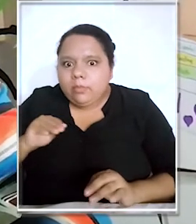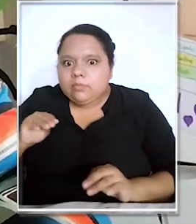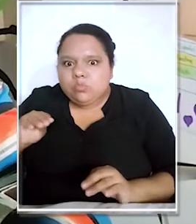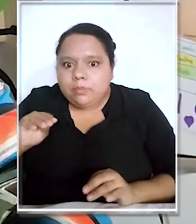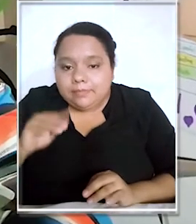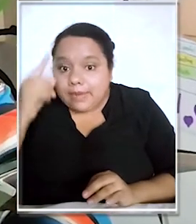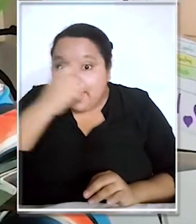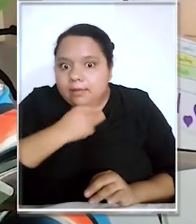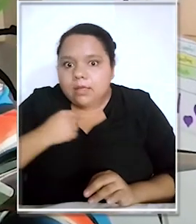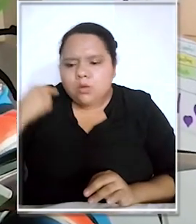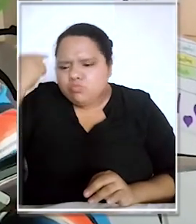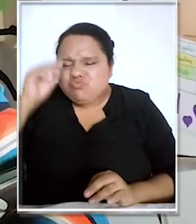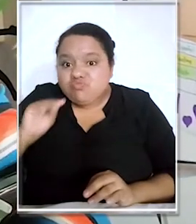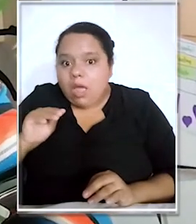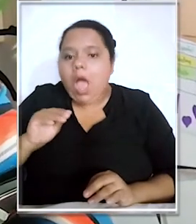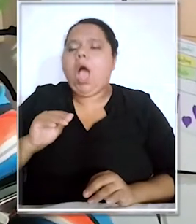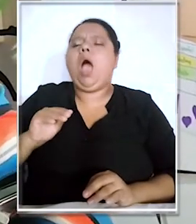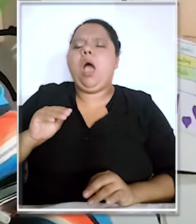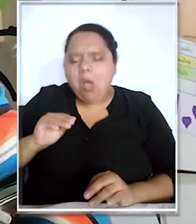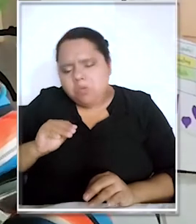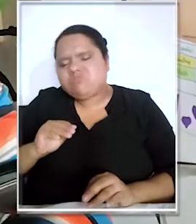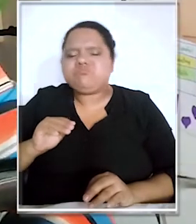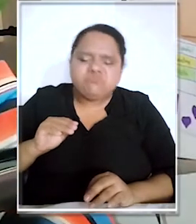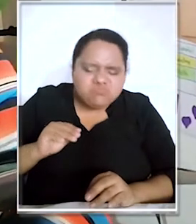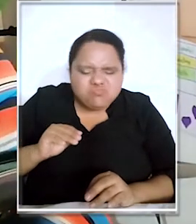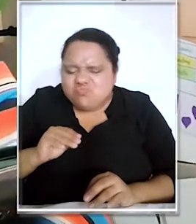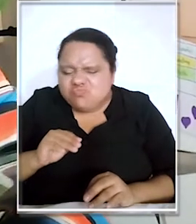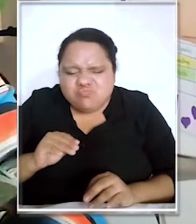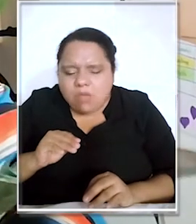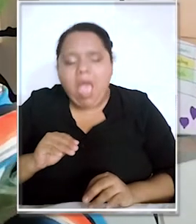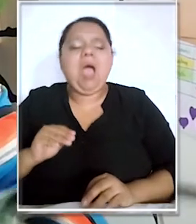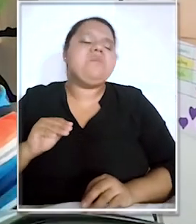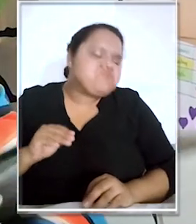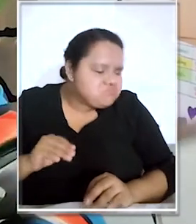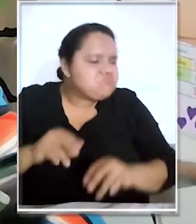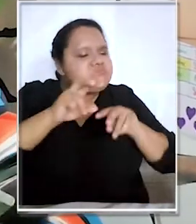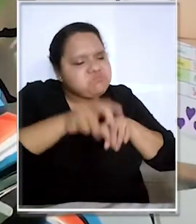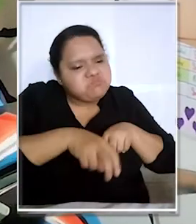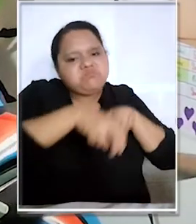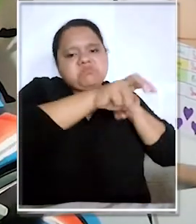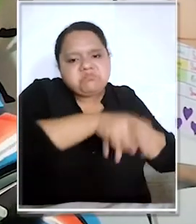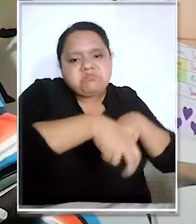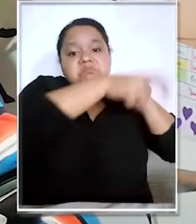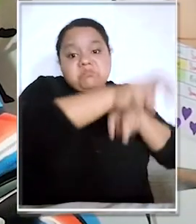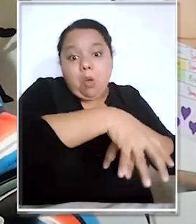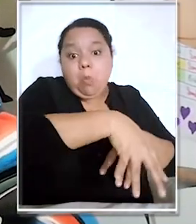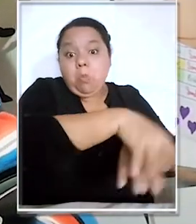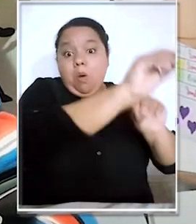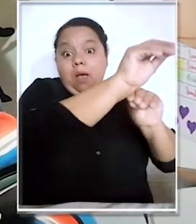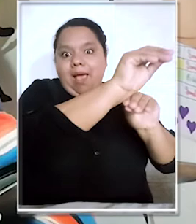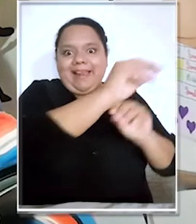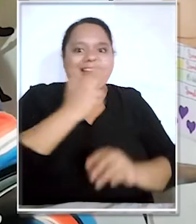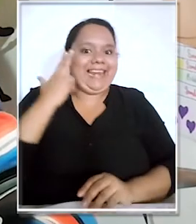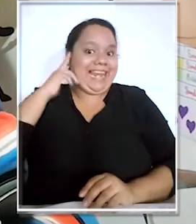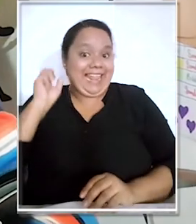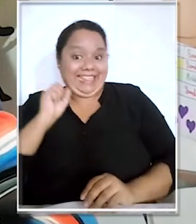cara y creyó que estaba muerta y se alejó. Cuando el león se fue, la niña del árbol